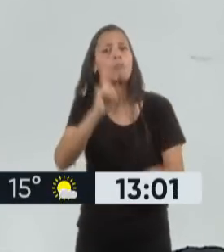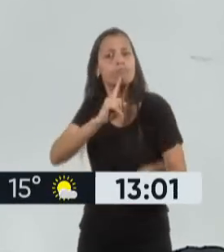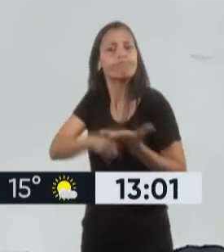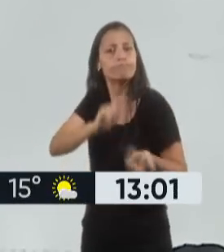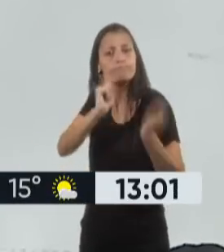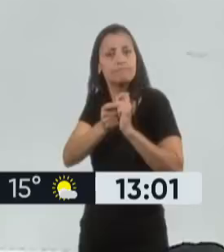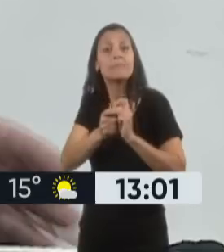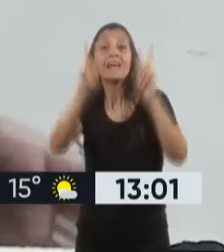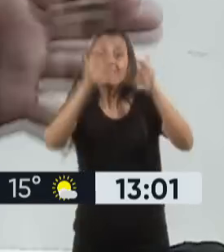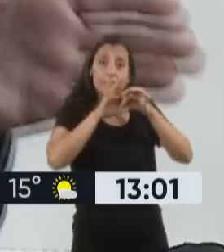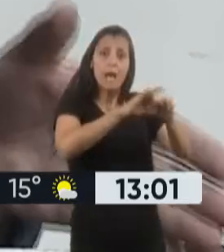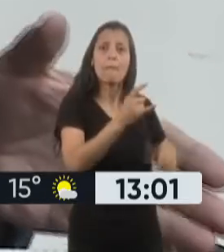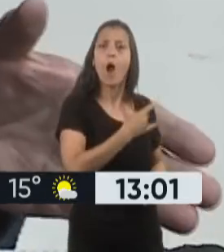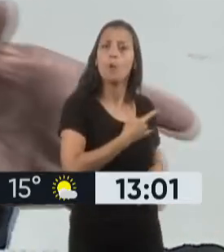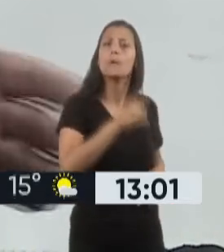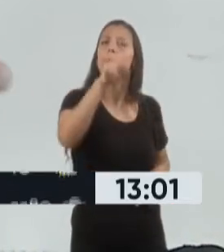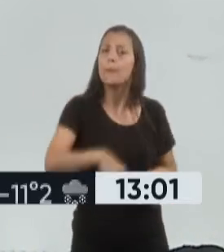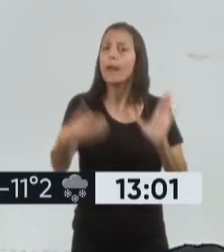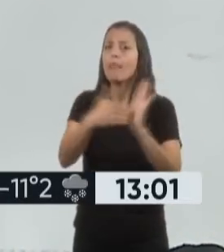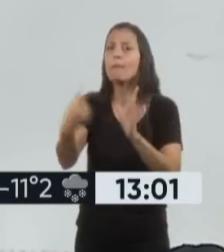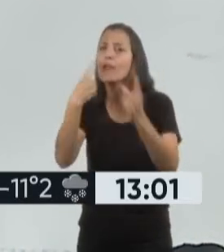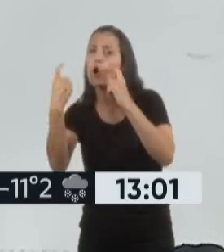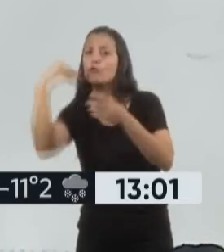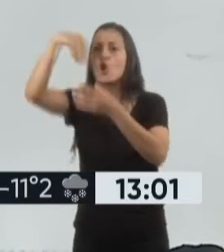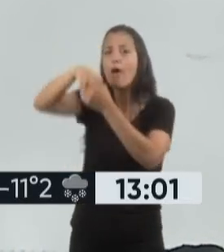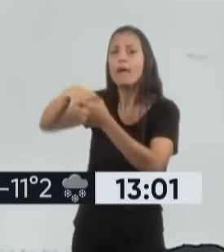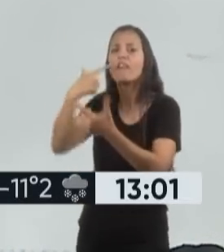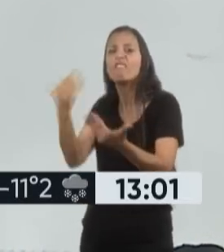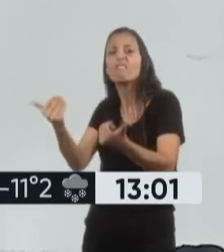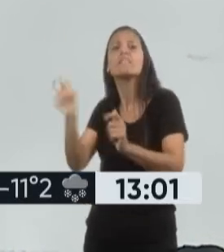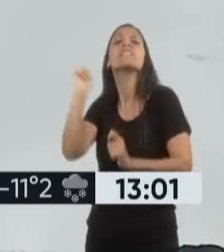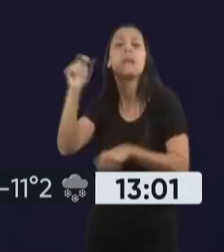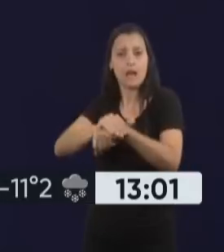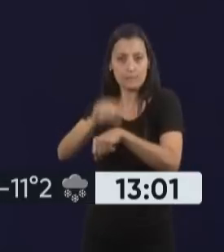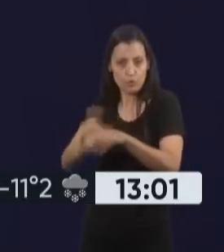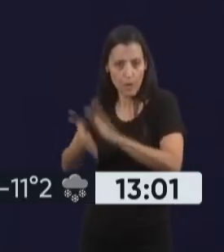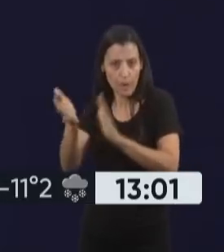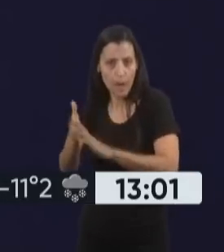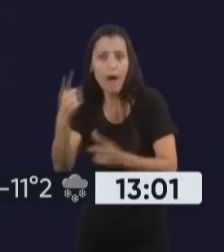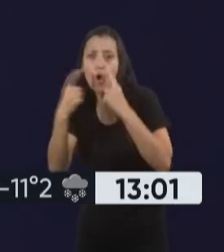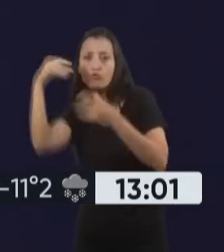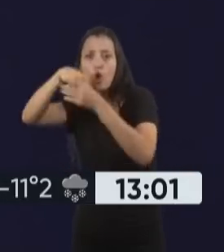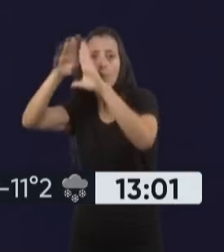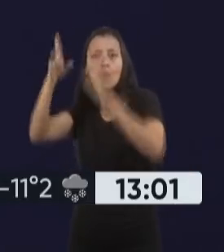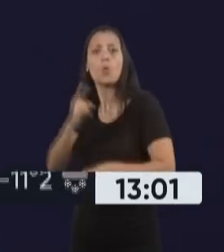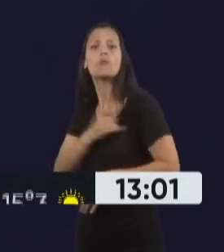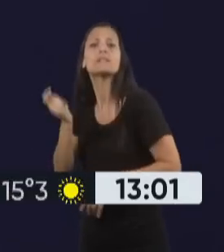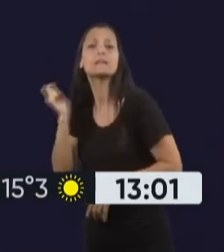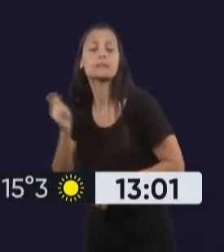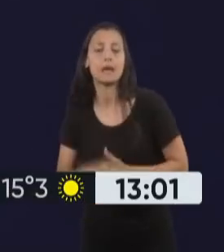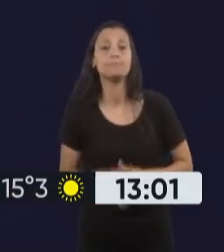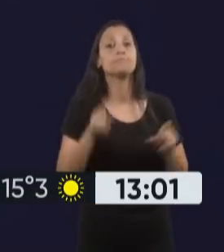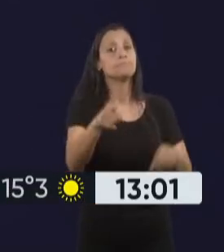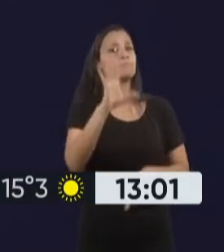pensada a nivel universitario tiene que ver con auditorías y quién las haría las auditorías. Muchas gracias. Bueno, está